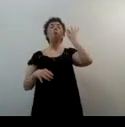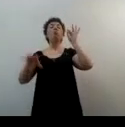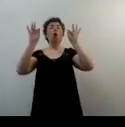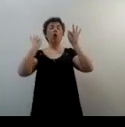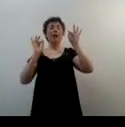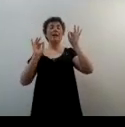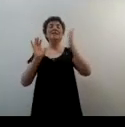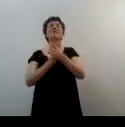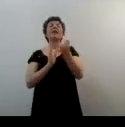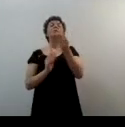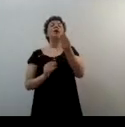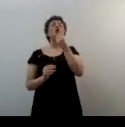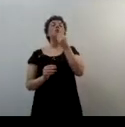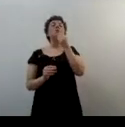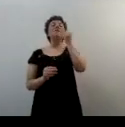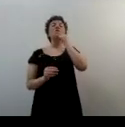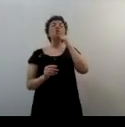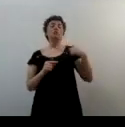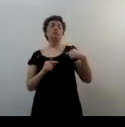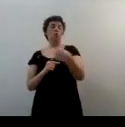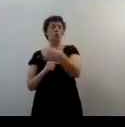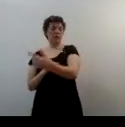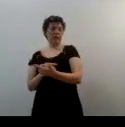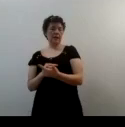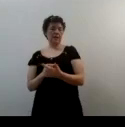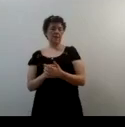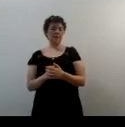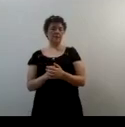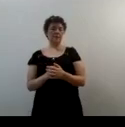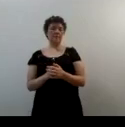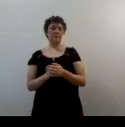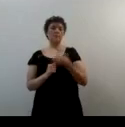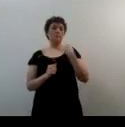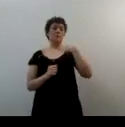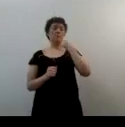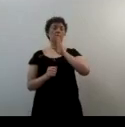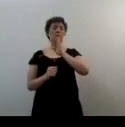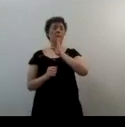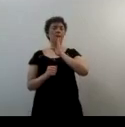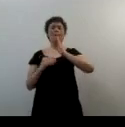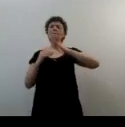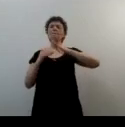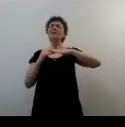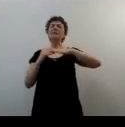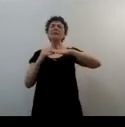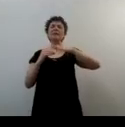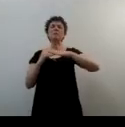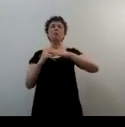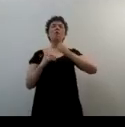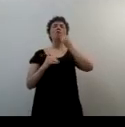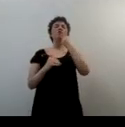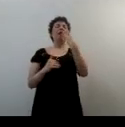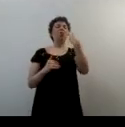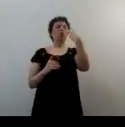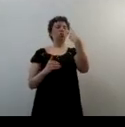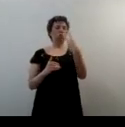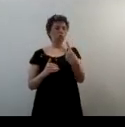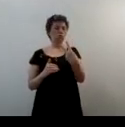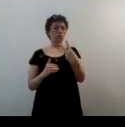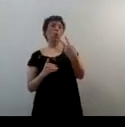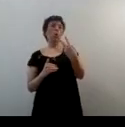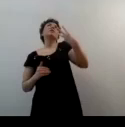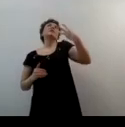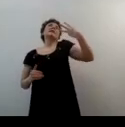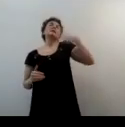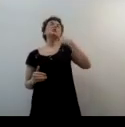fruta diaria, que hay que asegurar. Esa fruta diaria, como os decía antes, con un mínimo 2, yo siempre prefiero por lo menos que haya 3,